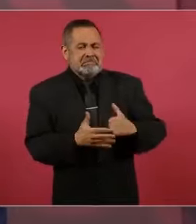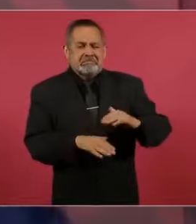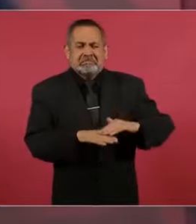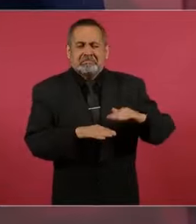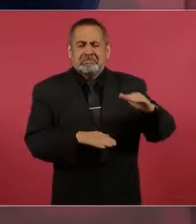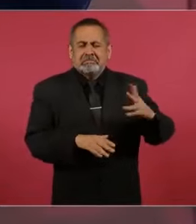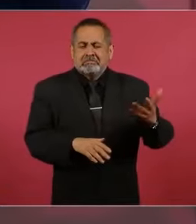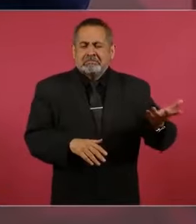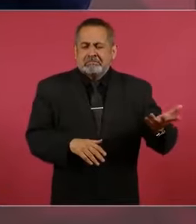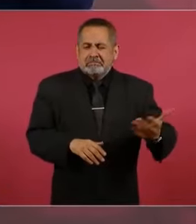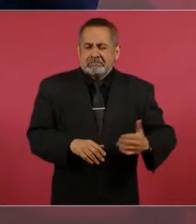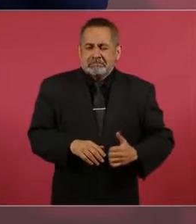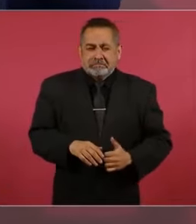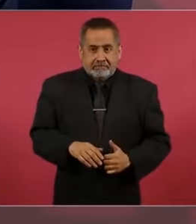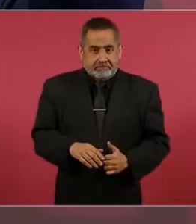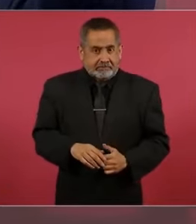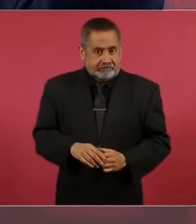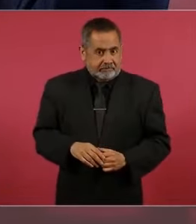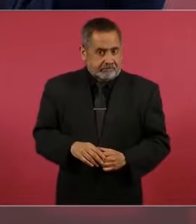Estamos